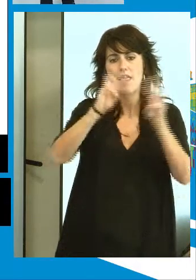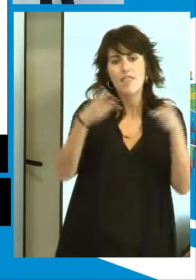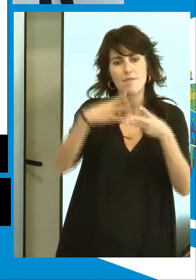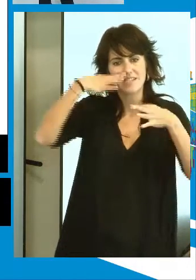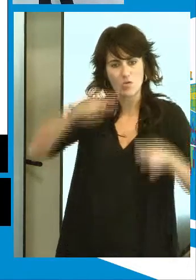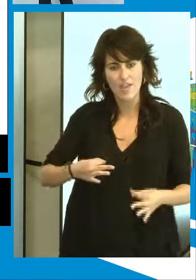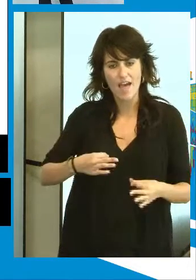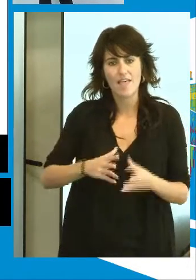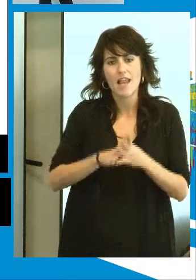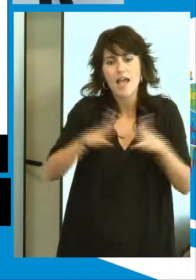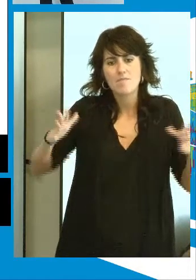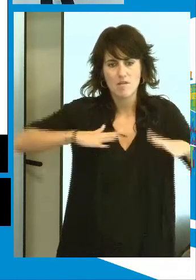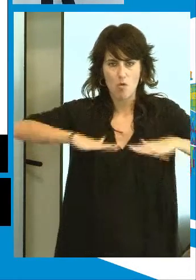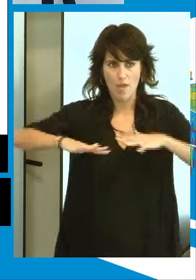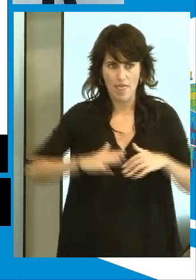la hipermovilidad.